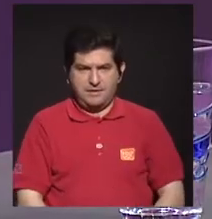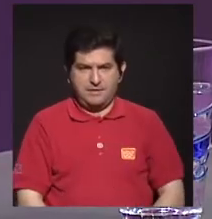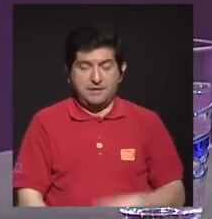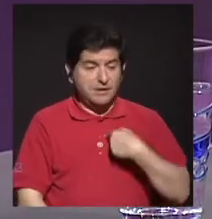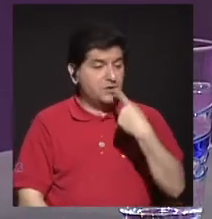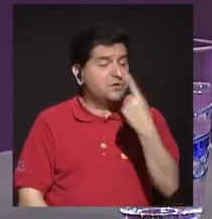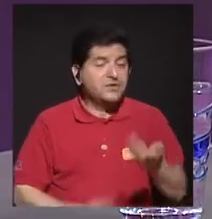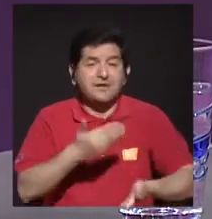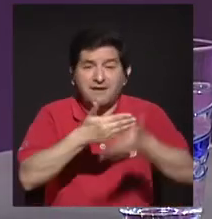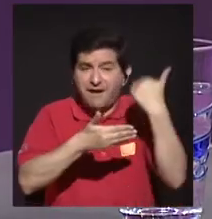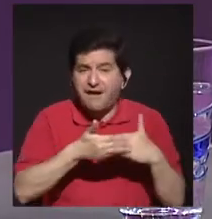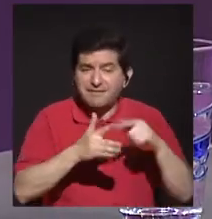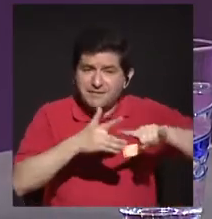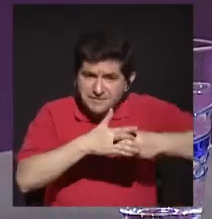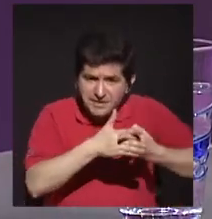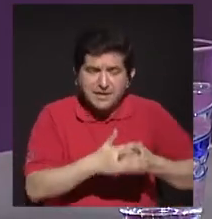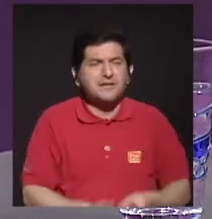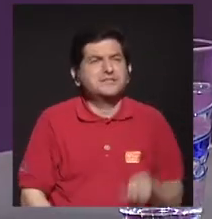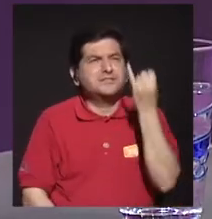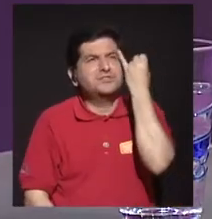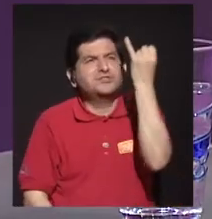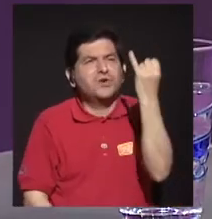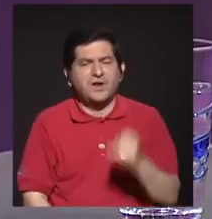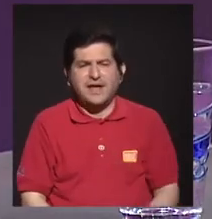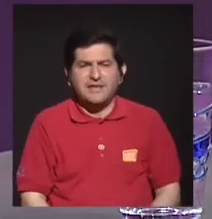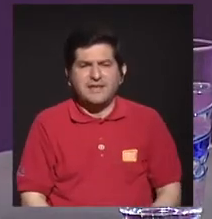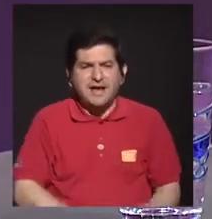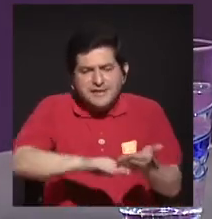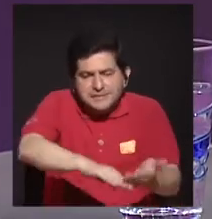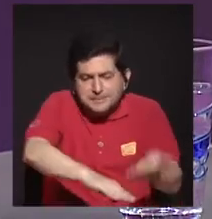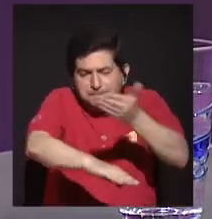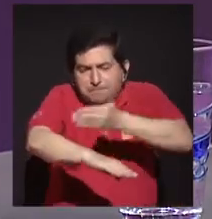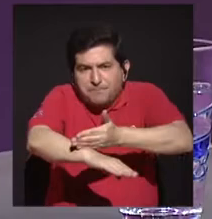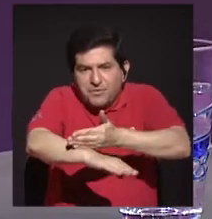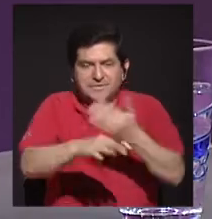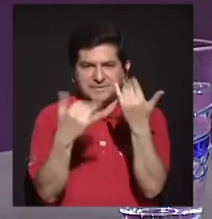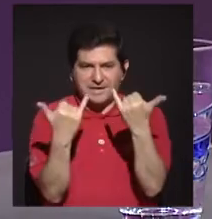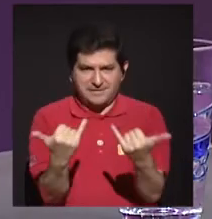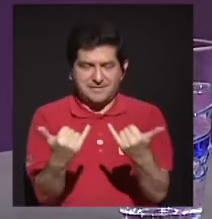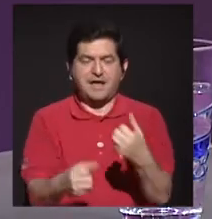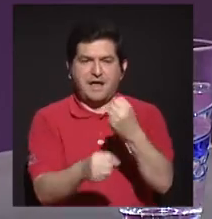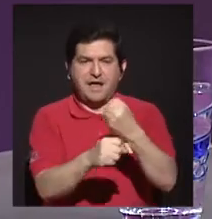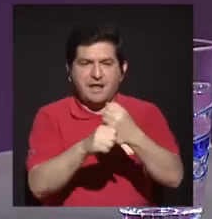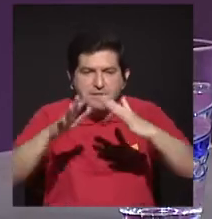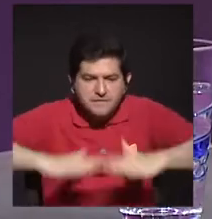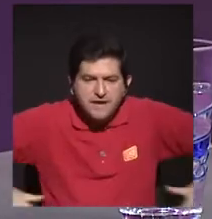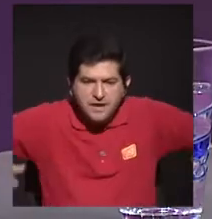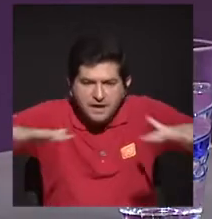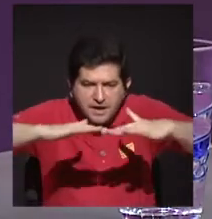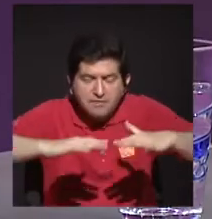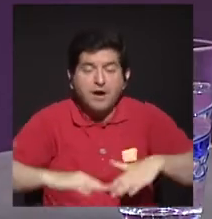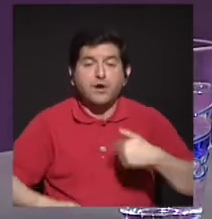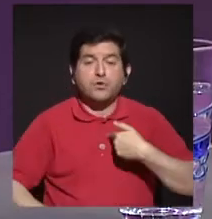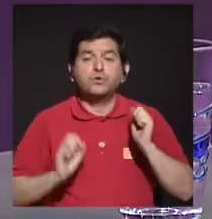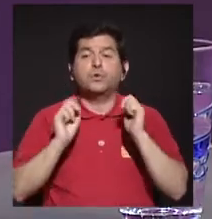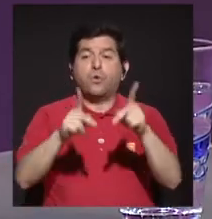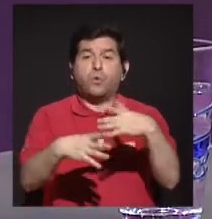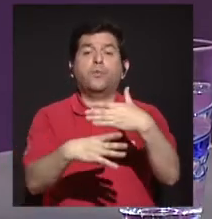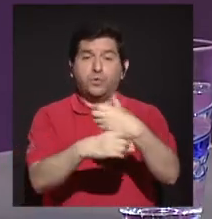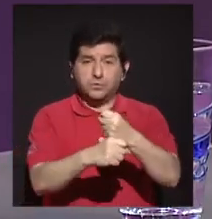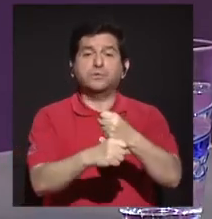te decía al inicio que también la idea era dar como un paso más allá. Claro. El trabajo de campo que tuve la oportunidad de